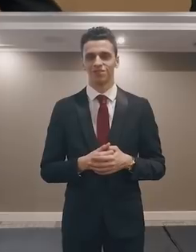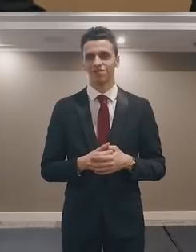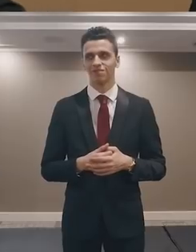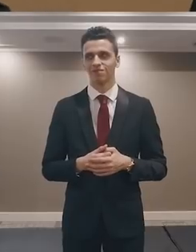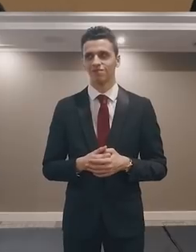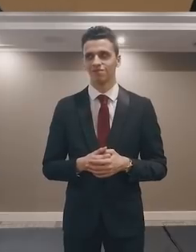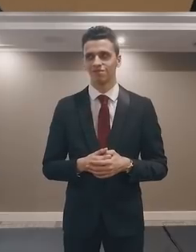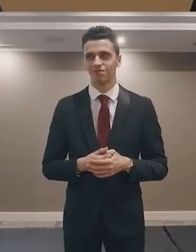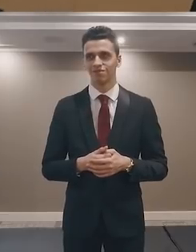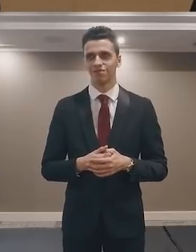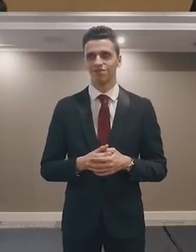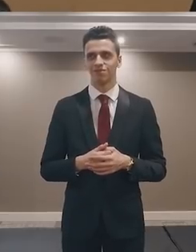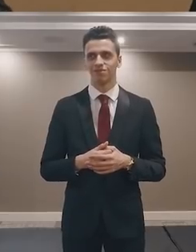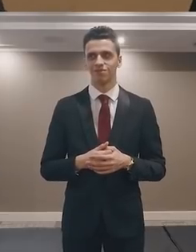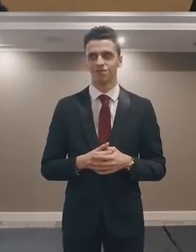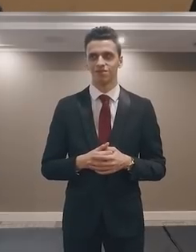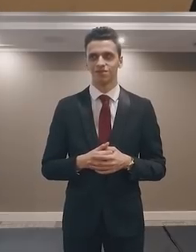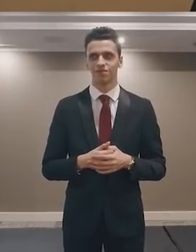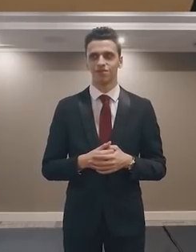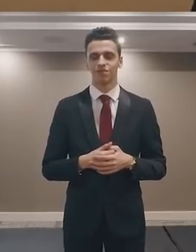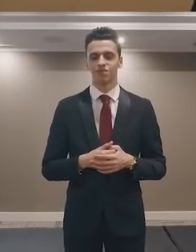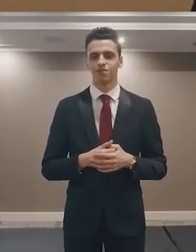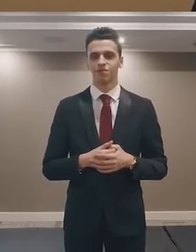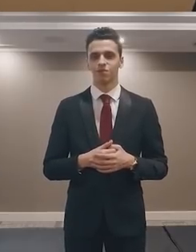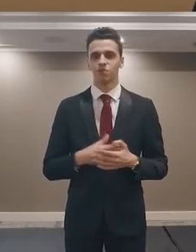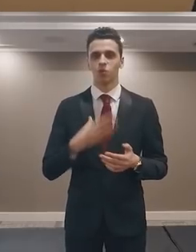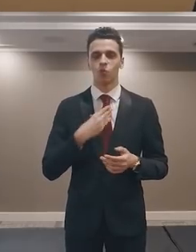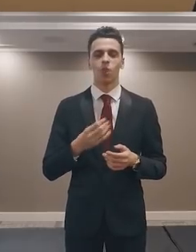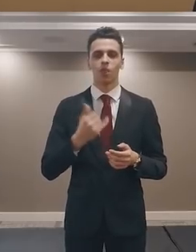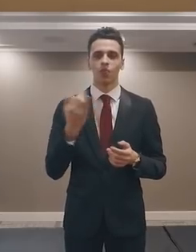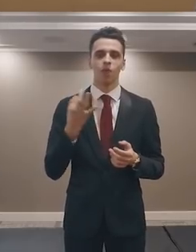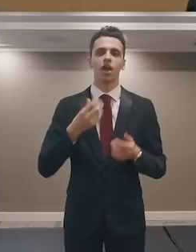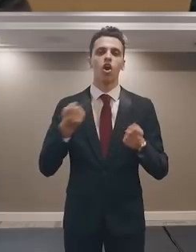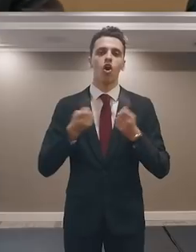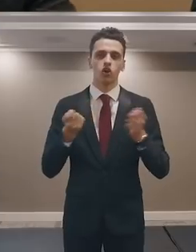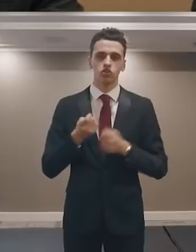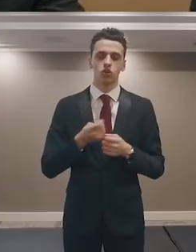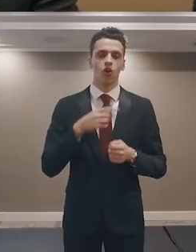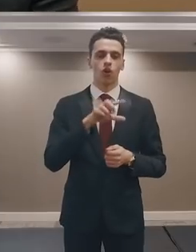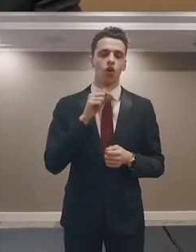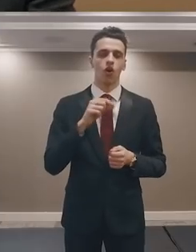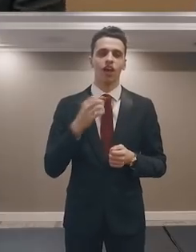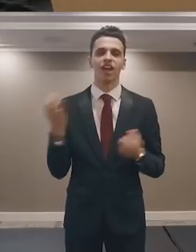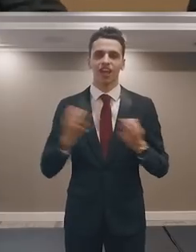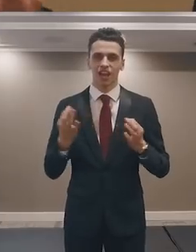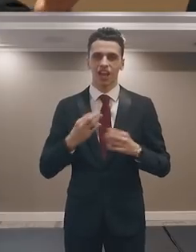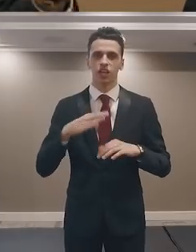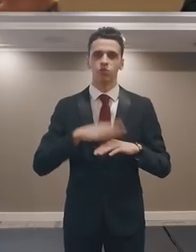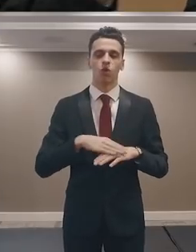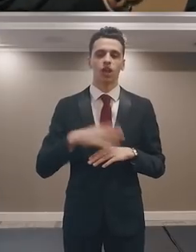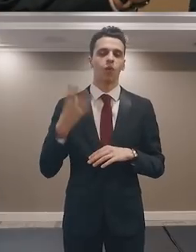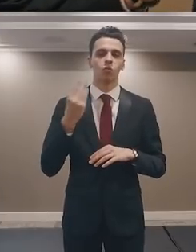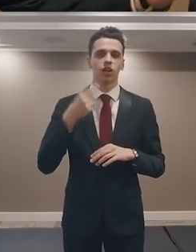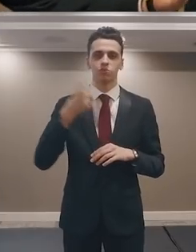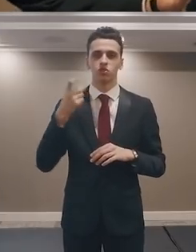tráeme los todos pues esto lo mismo pero te puedes controlar y te puedes cuidar porque puedes pedir te lo que quieras fue una carta que se abre en cuatro no lo digo lo hago pim pam